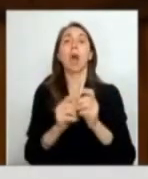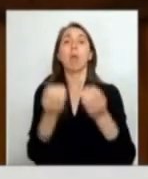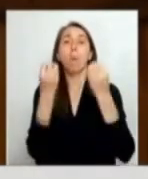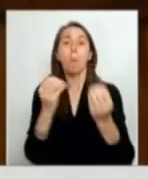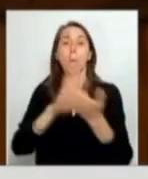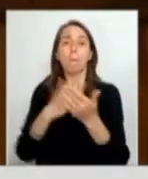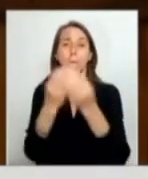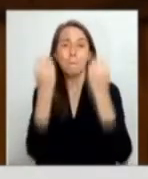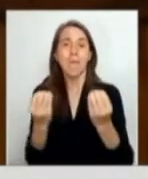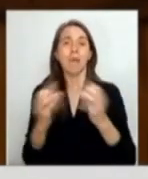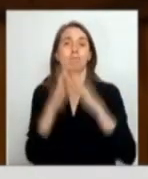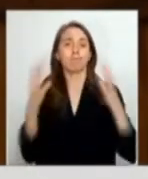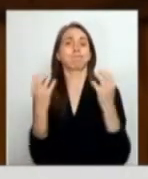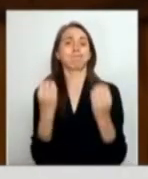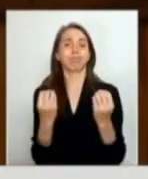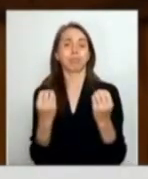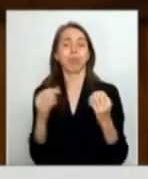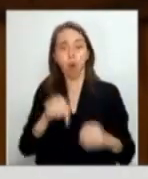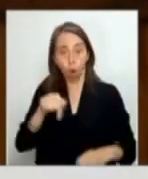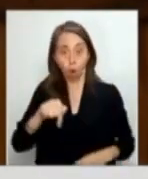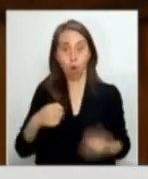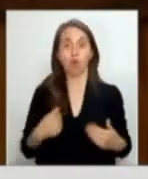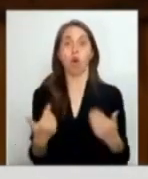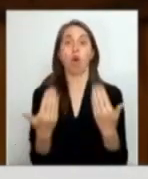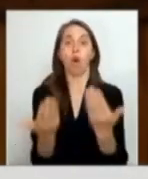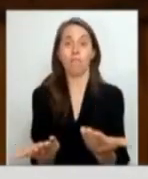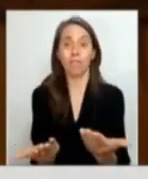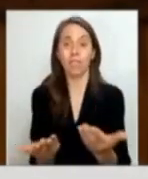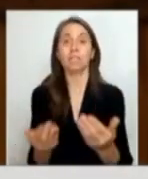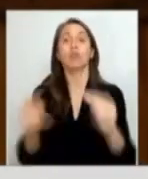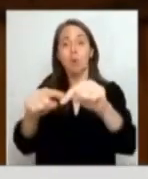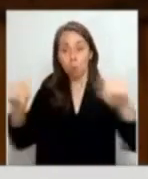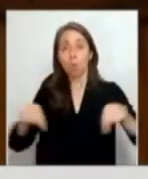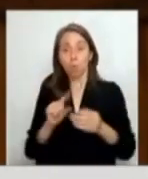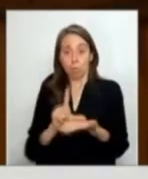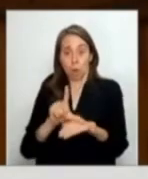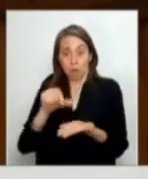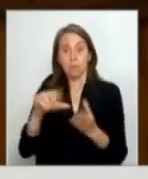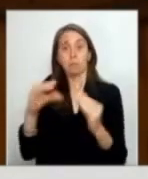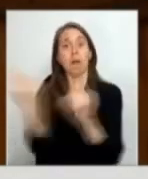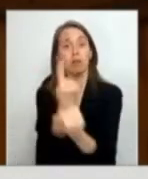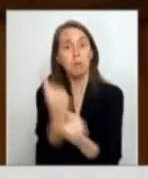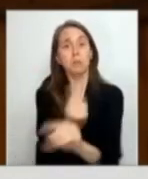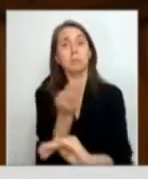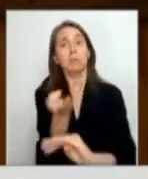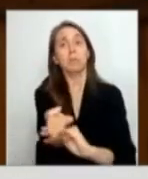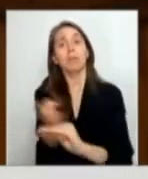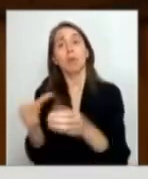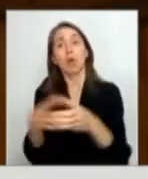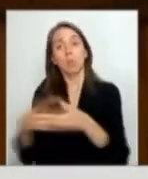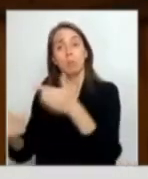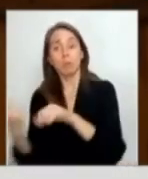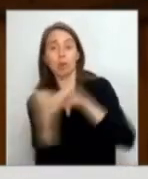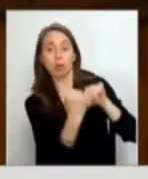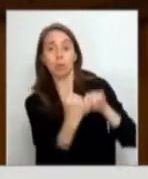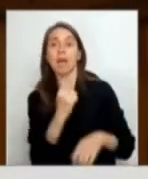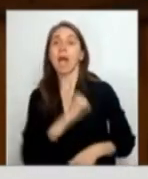que hoy mismo ofrezco espacios de conversación y pido también a la oposición tener una actitud